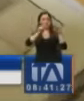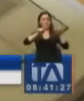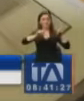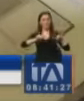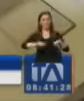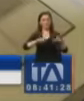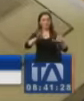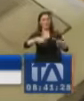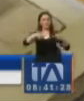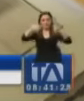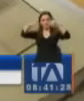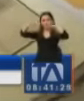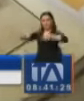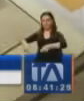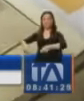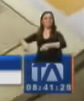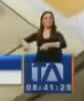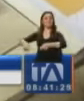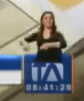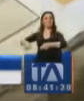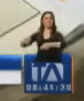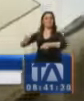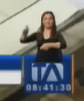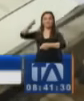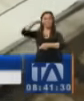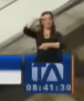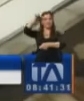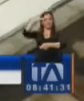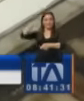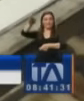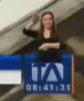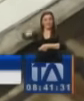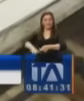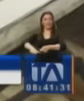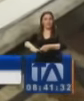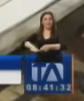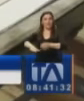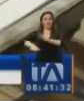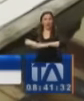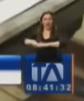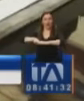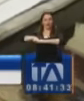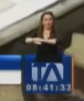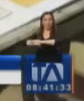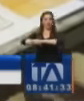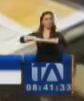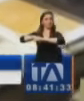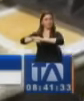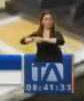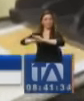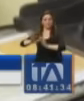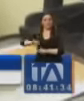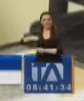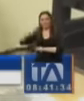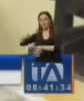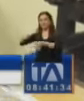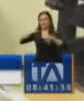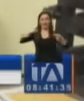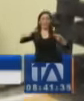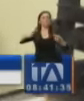se imprime la placa sobre el papel, ¿sí? Sumamente interesante. Por acá